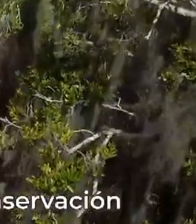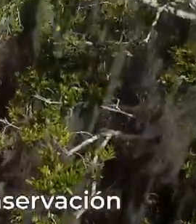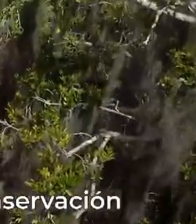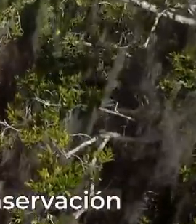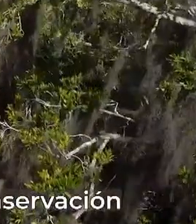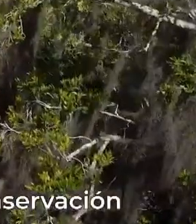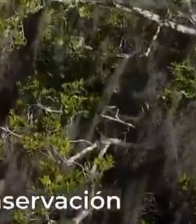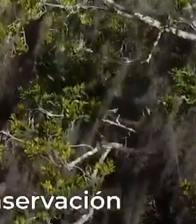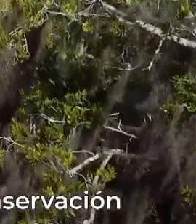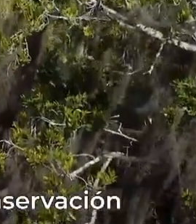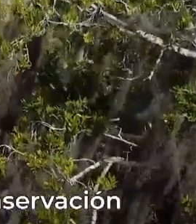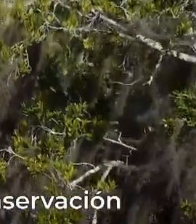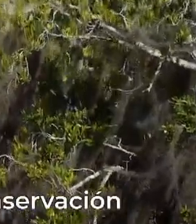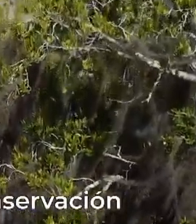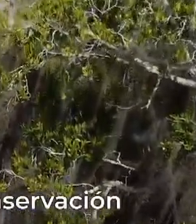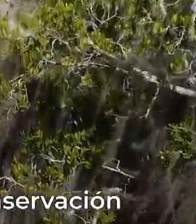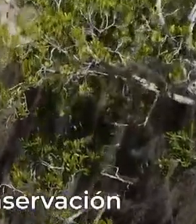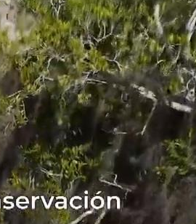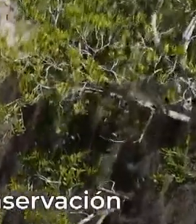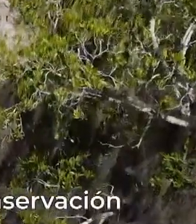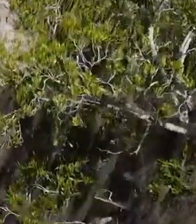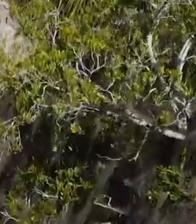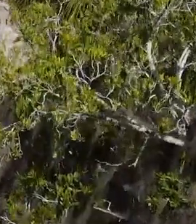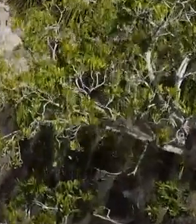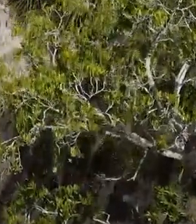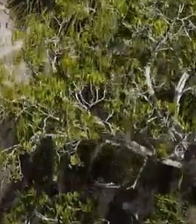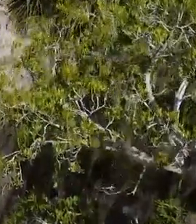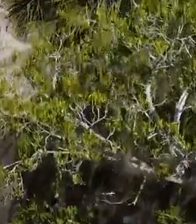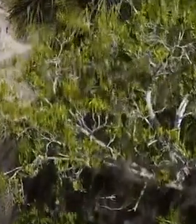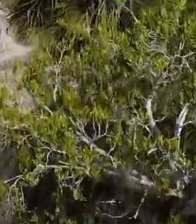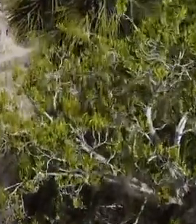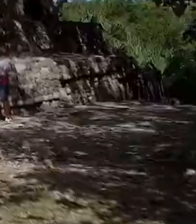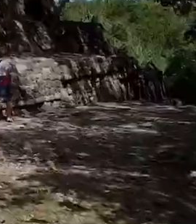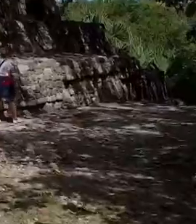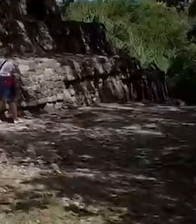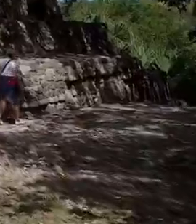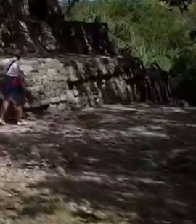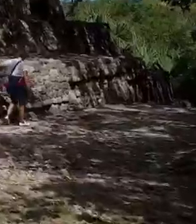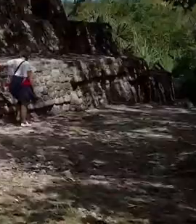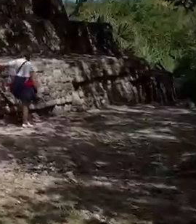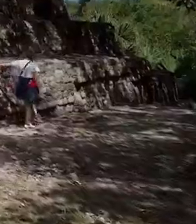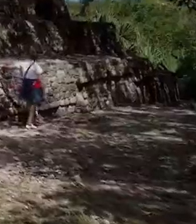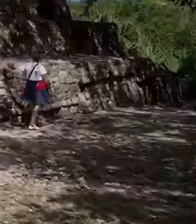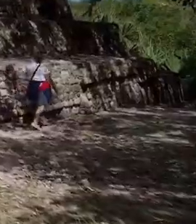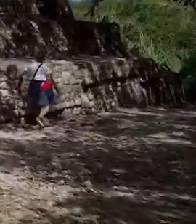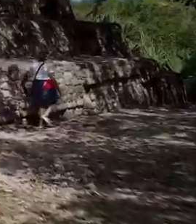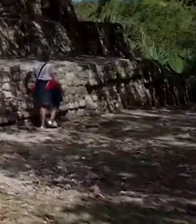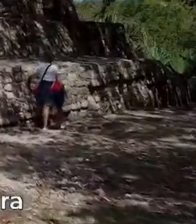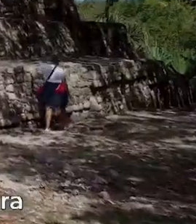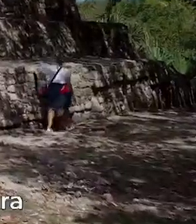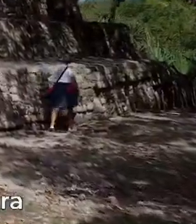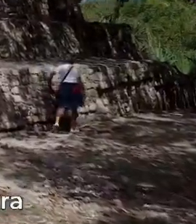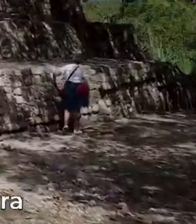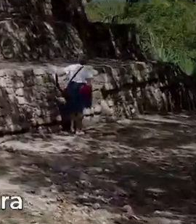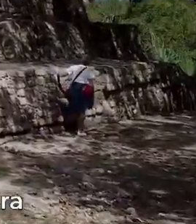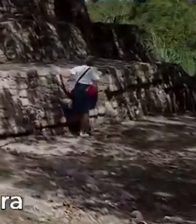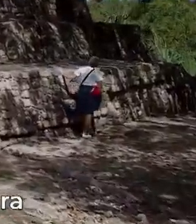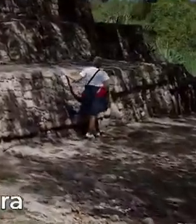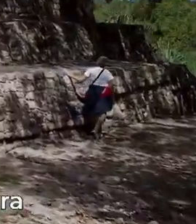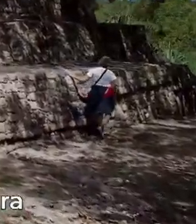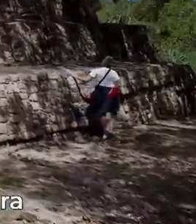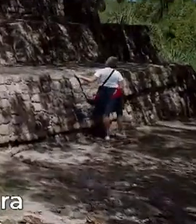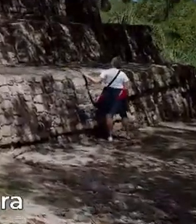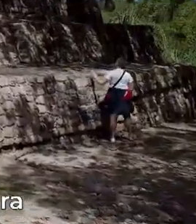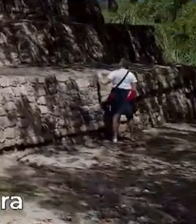como la atención de las necesidades de conservación de sus estructuras y bienes muebles. Además, se